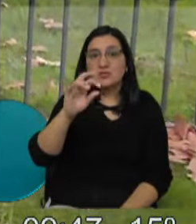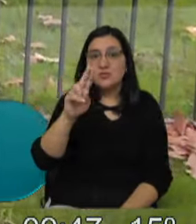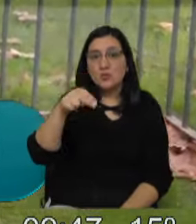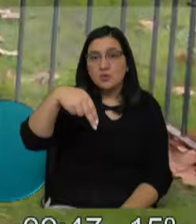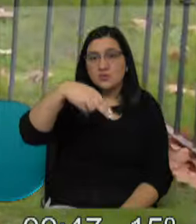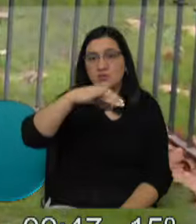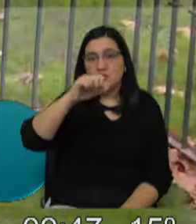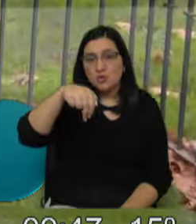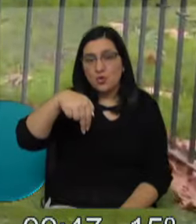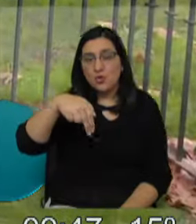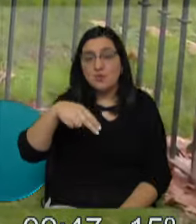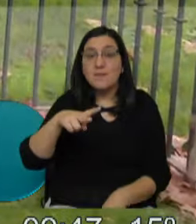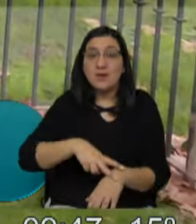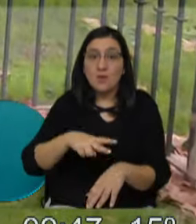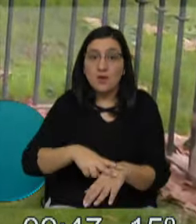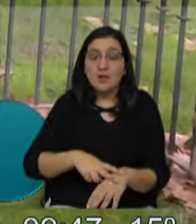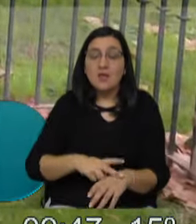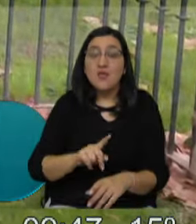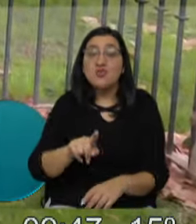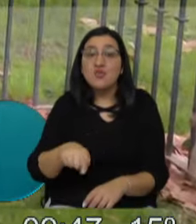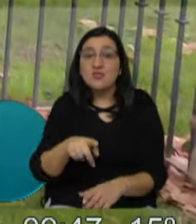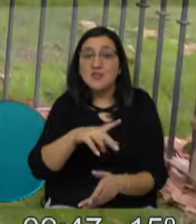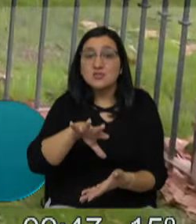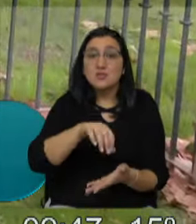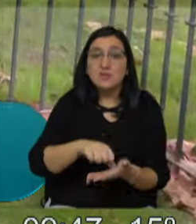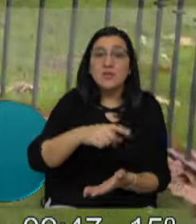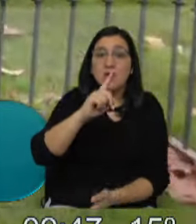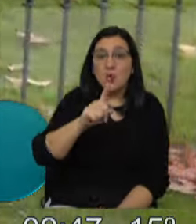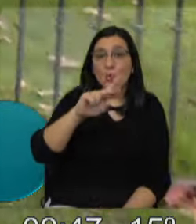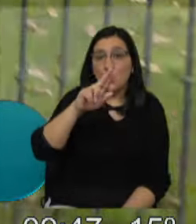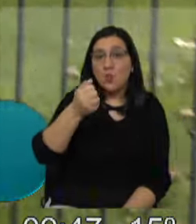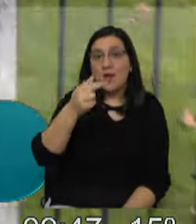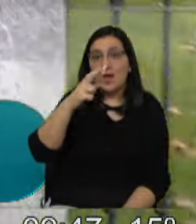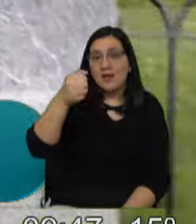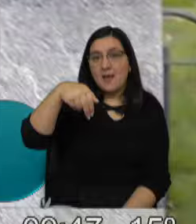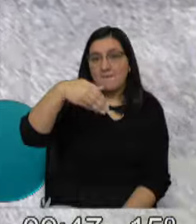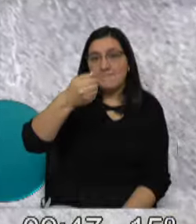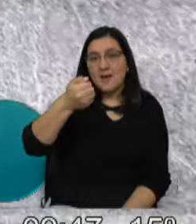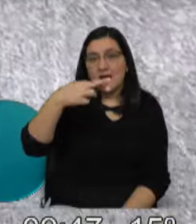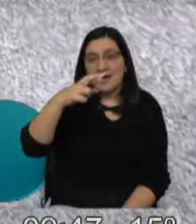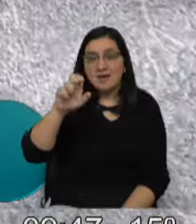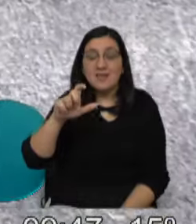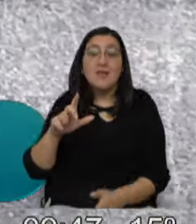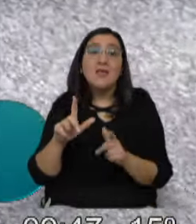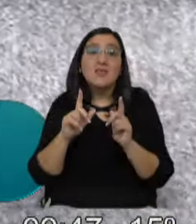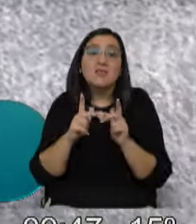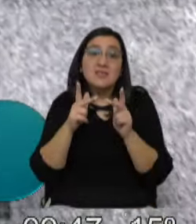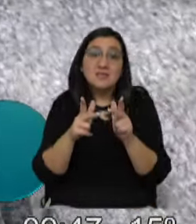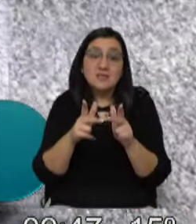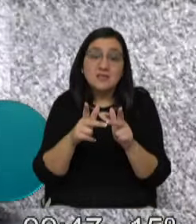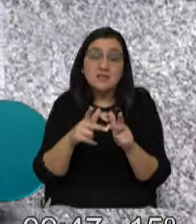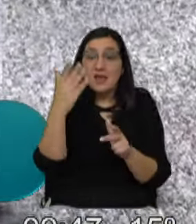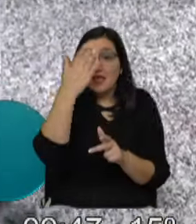sitio puntual, sino que fue en Guarambaré, donde se dice que en una fosa común están los restos del